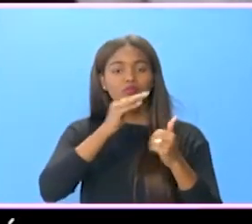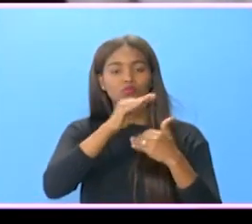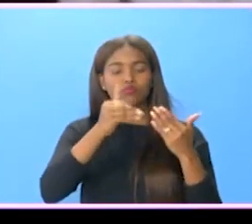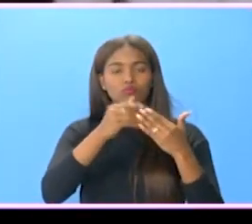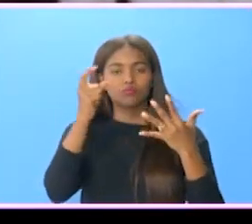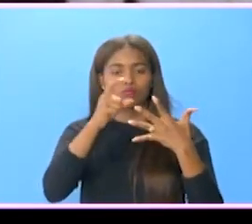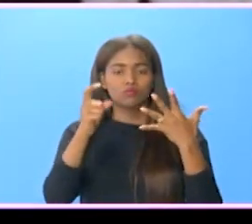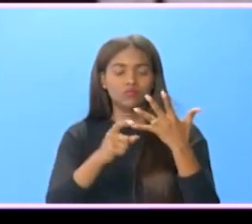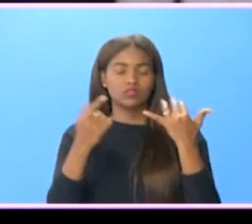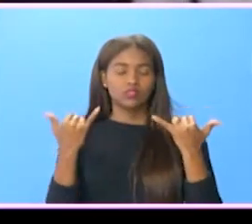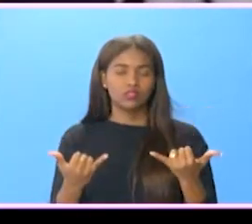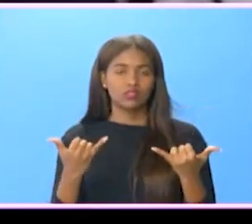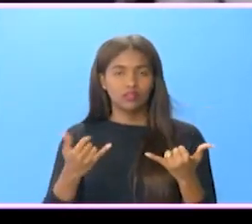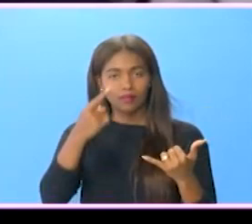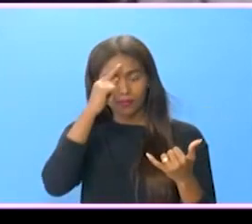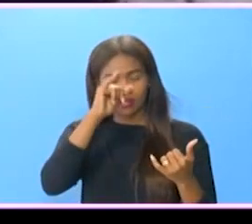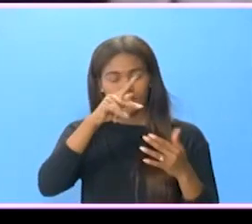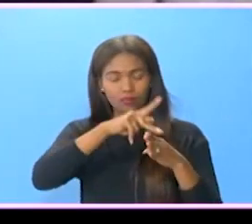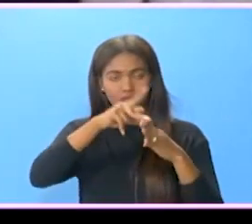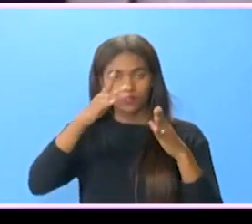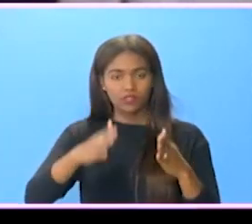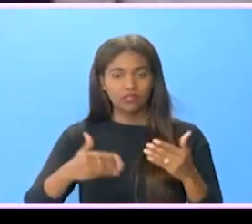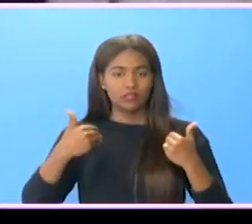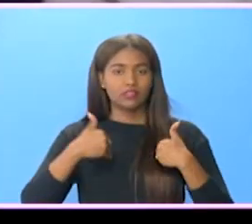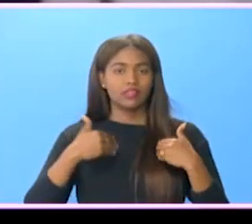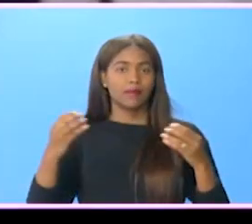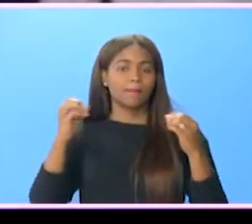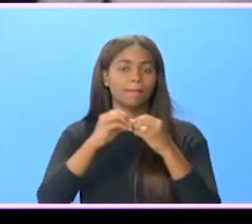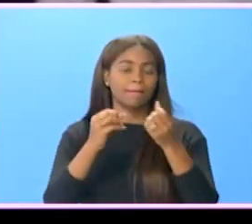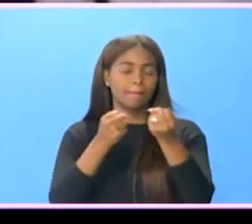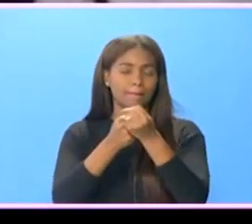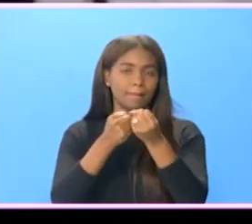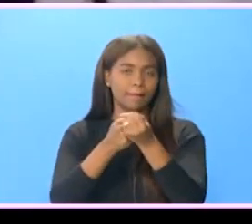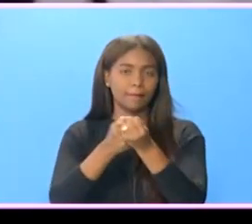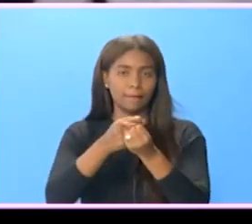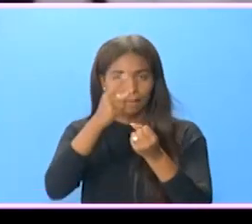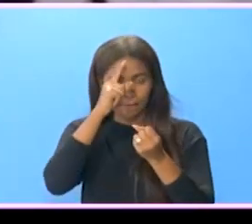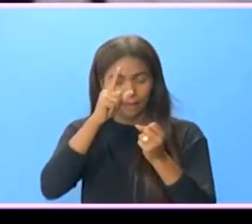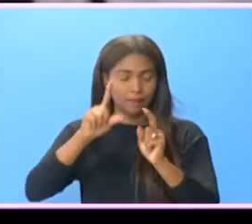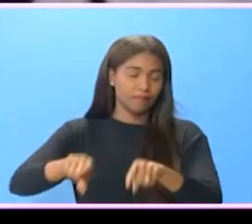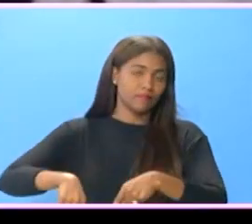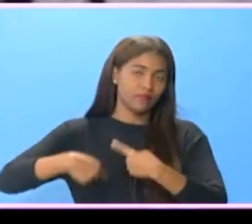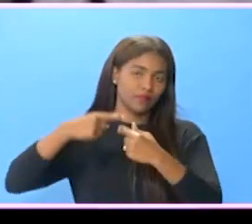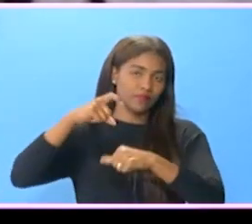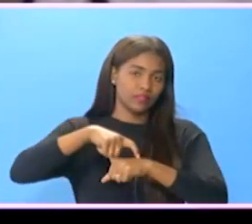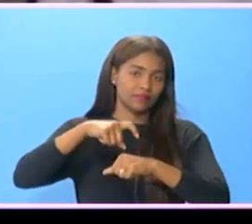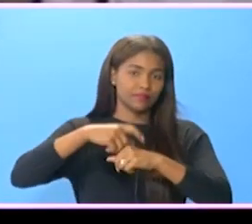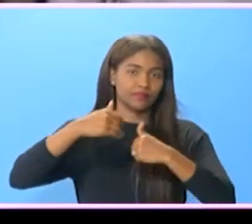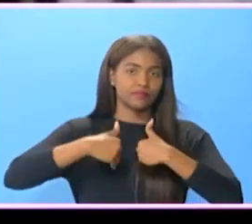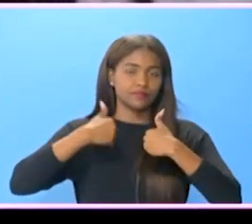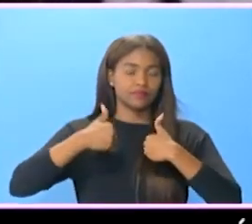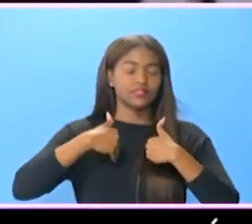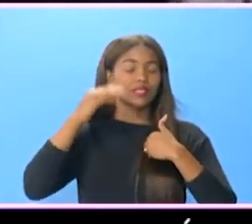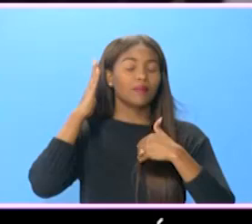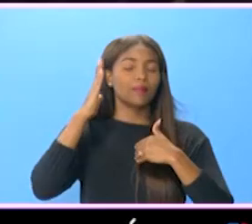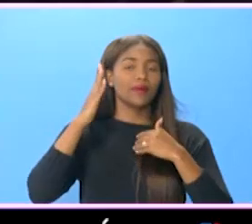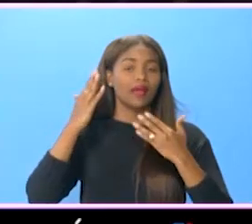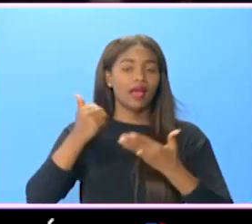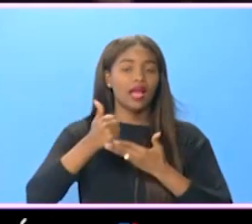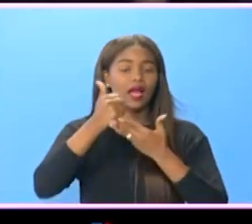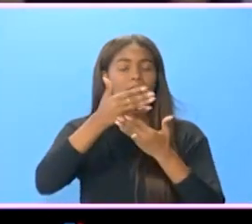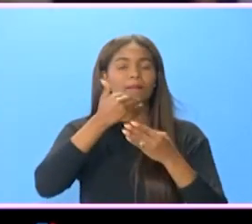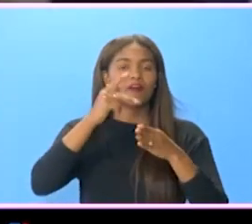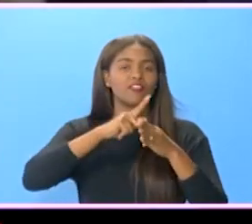puedan en esta profesión que tiene tanto que aportar al trayecto de los jóvenes que van por una